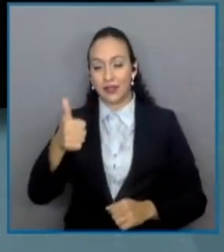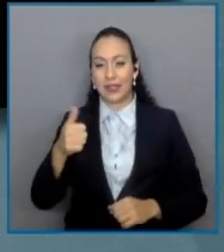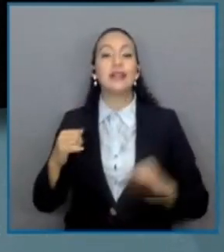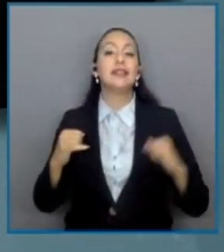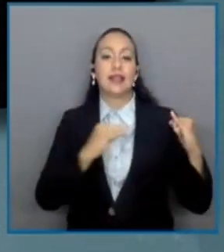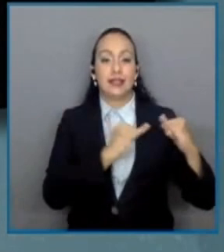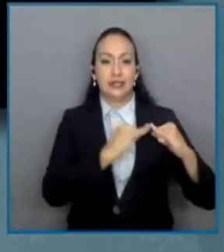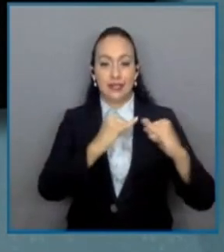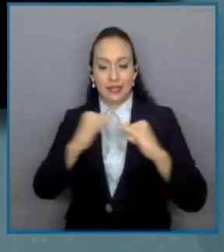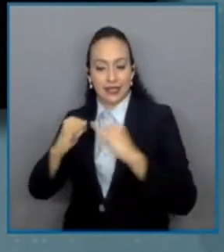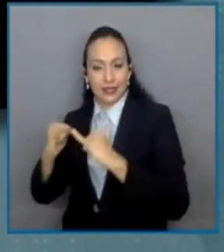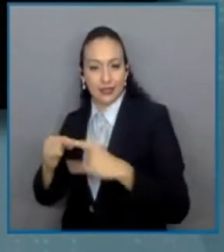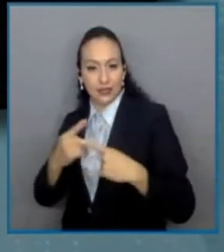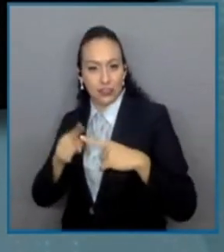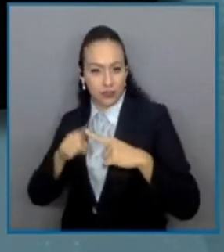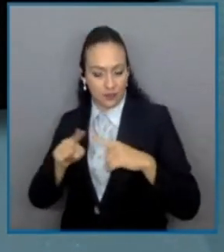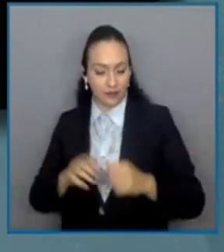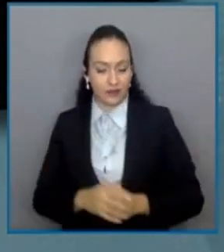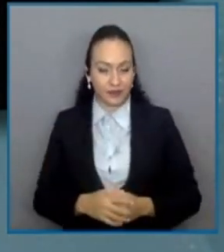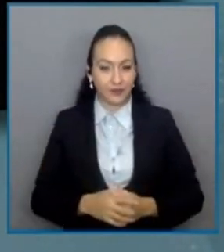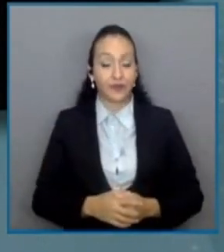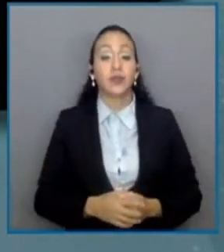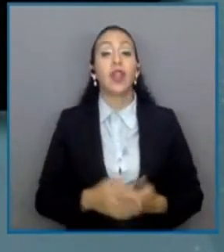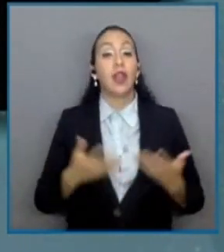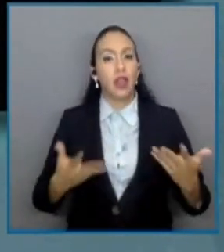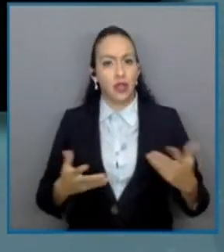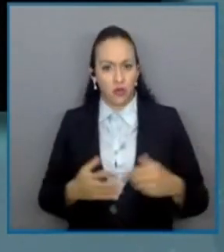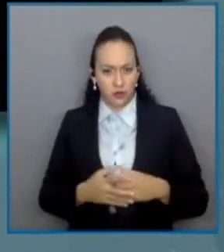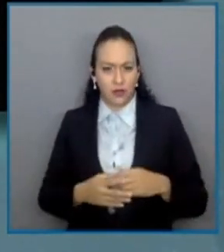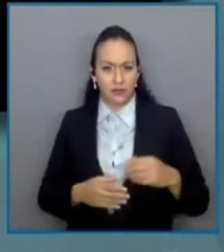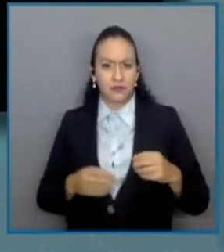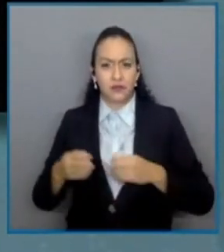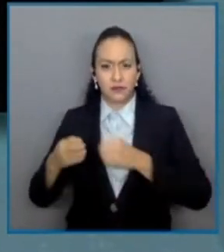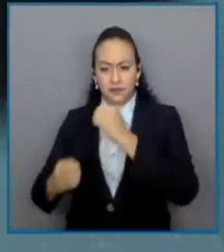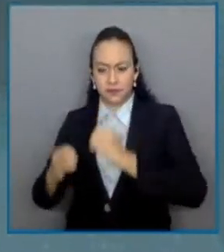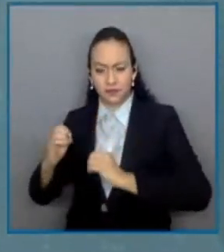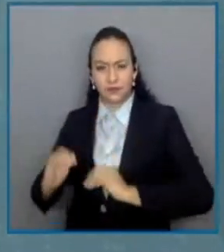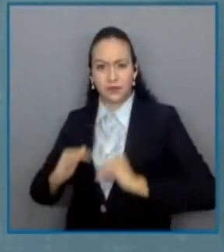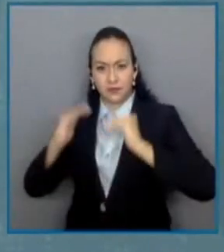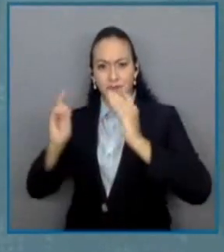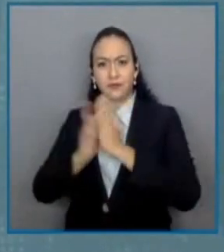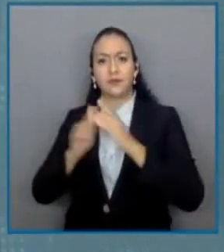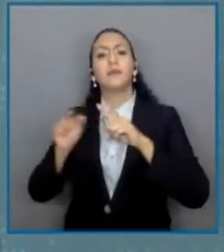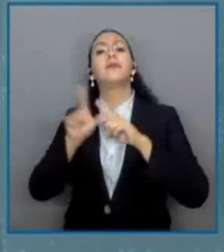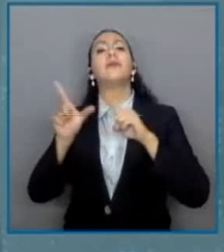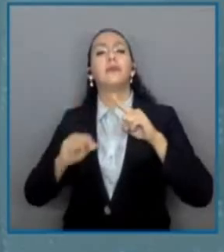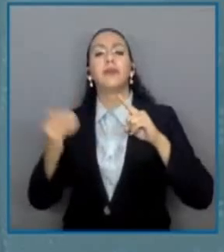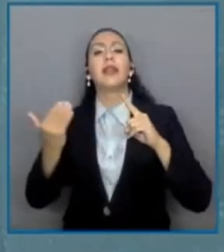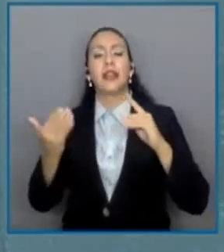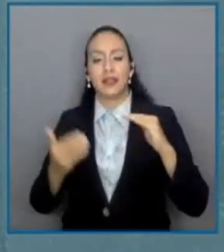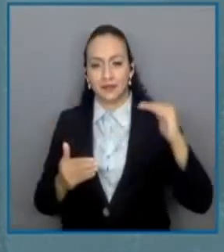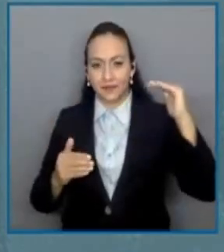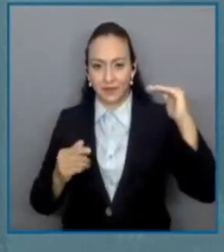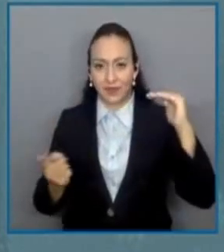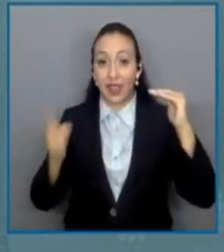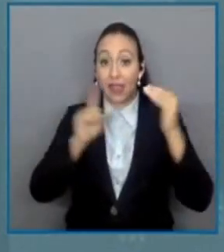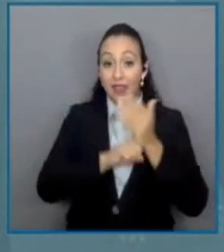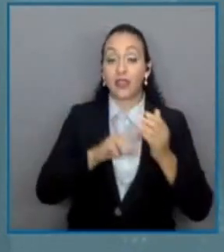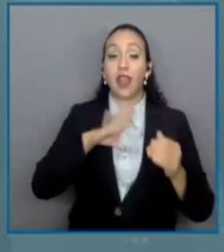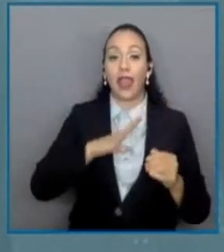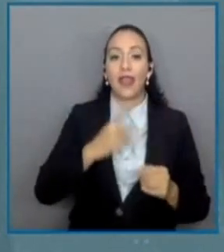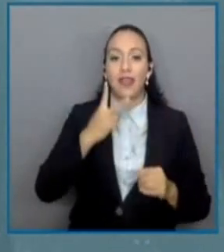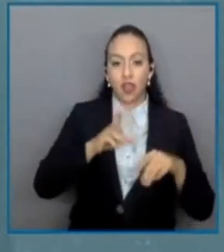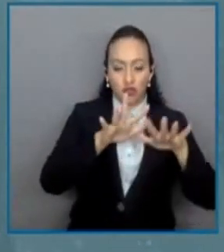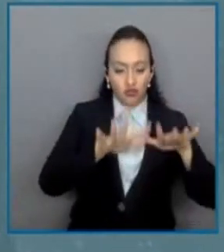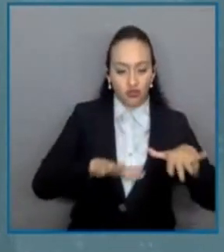y administrativos. La Suprema Corte de Justicia de la Nación está conformada por el Pleno, 2 salas y 32